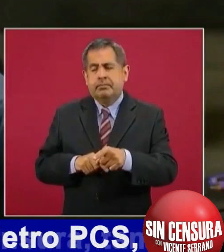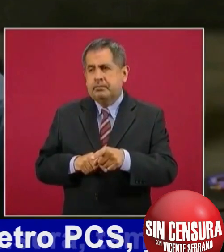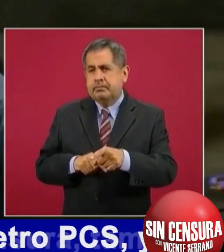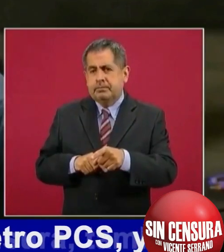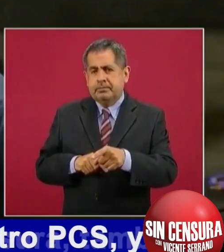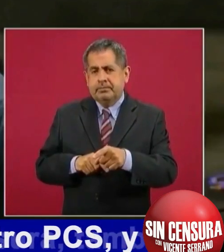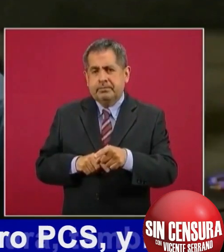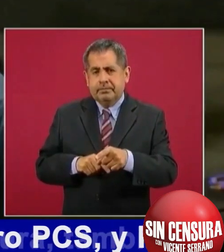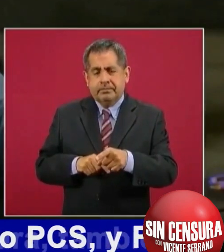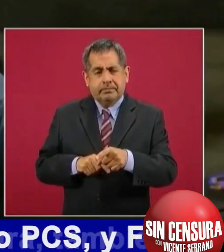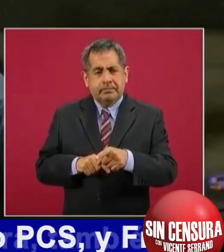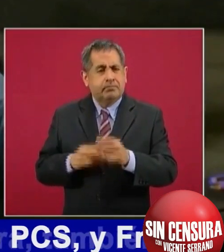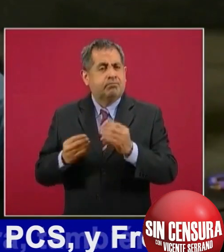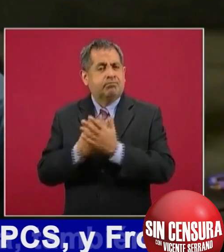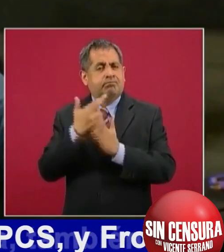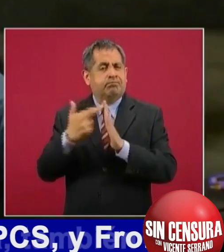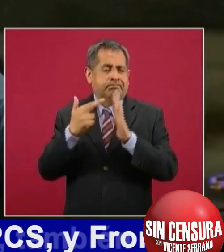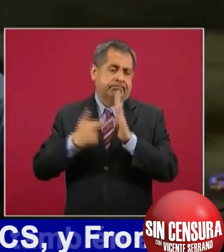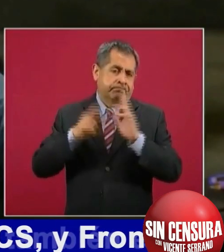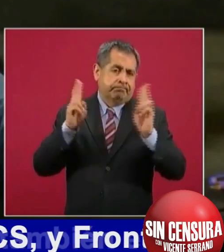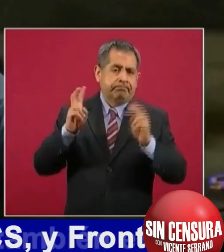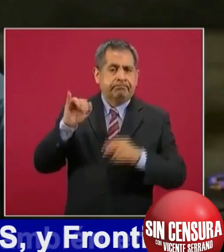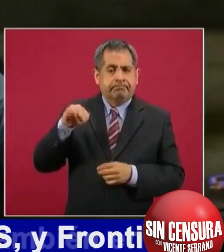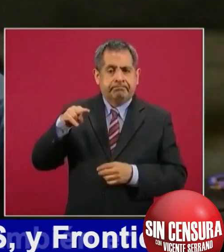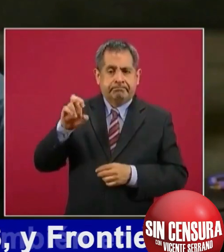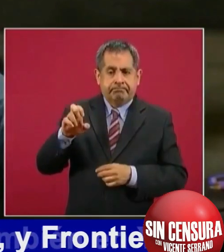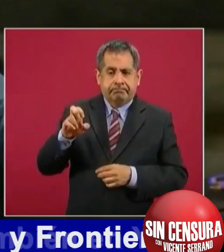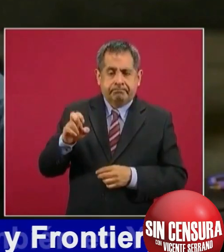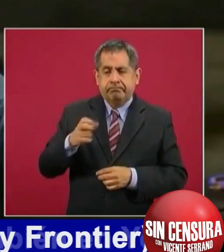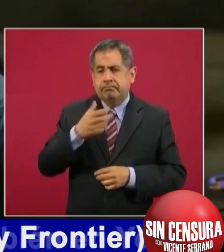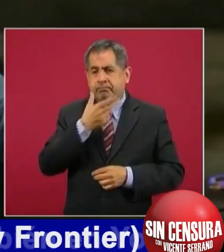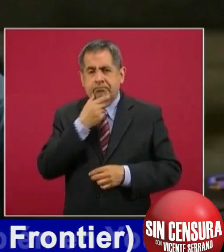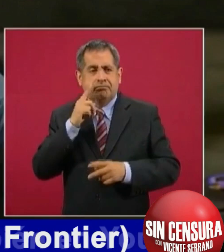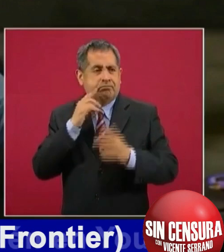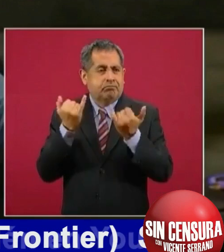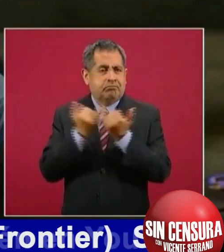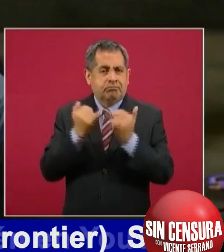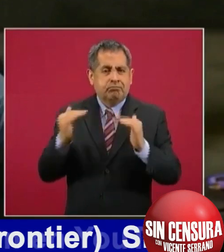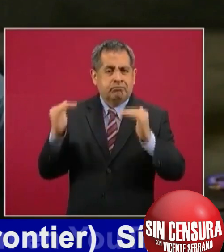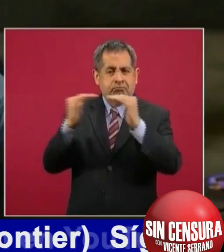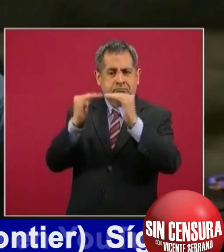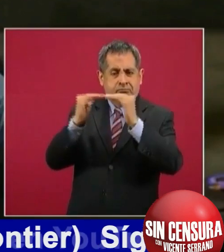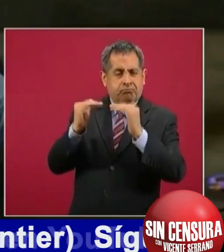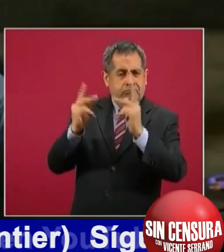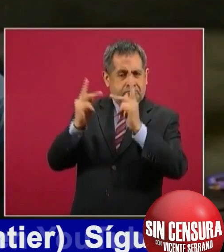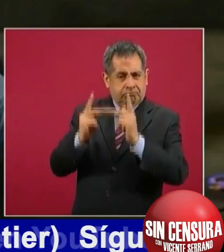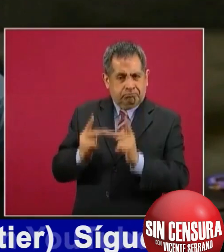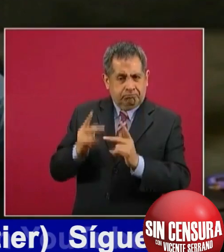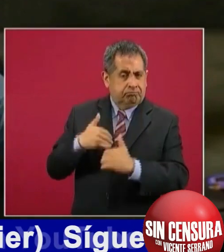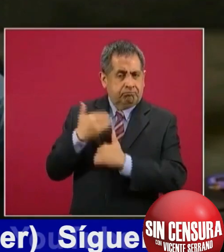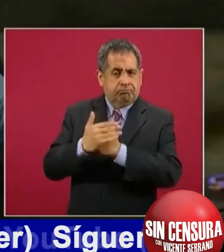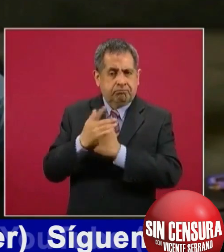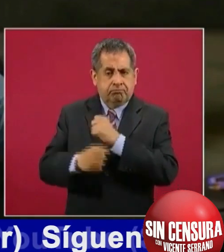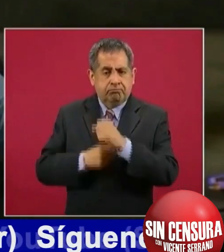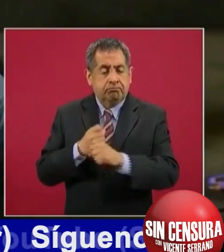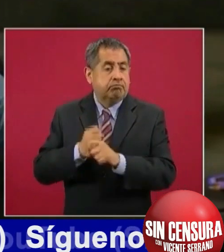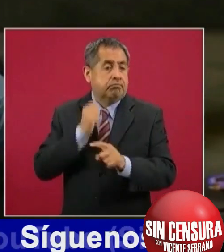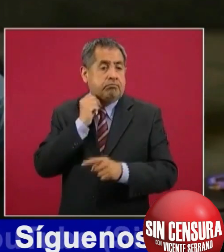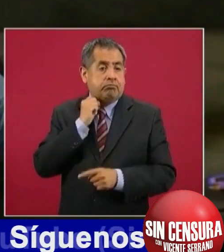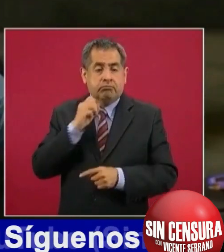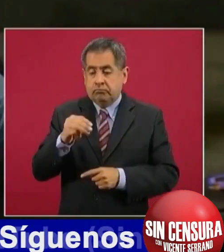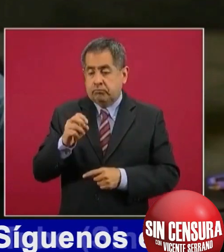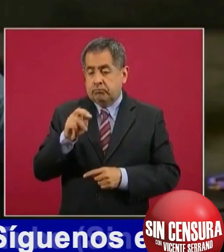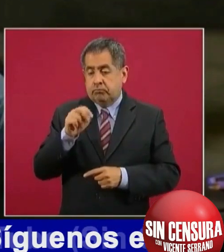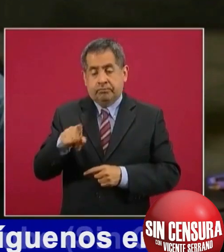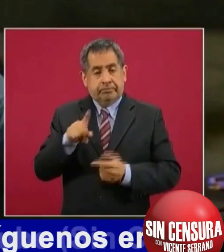una nueva regla, por así llamarlo, del INE, de paridad para las nuevas candidaturas del próximo año. El senador, de hecho, Ricardo Monreal, dice